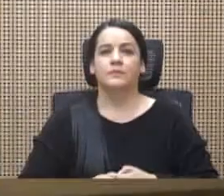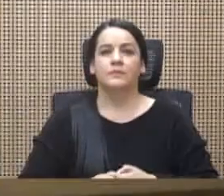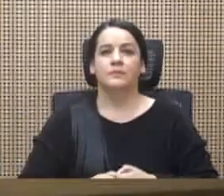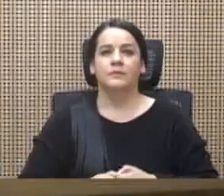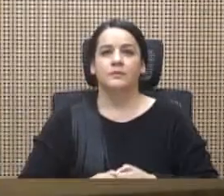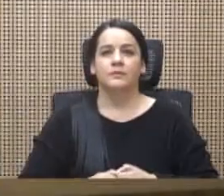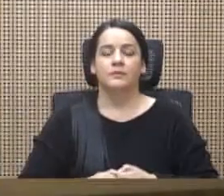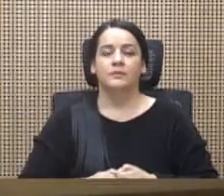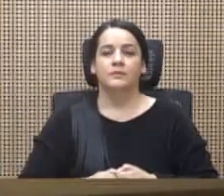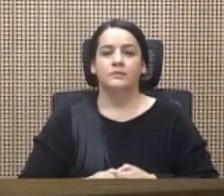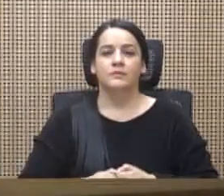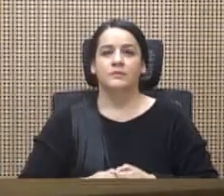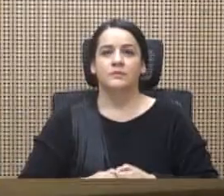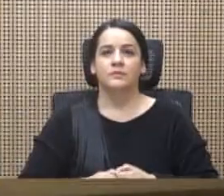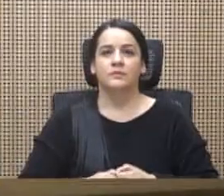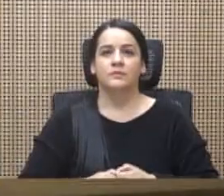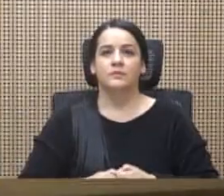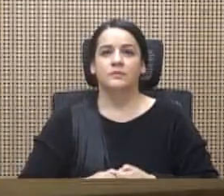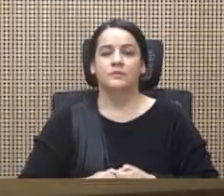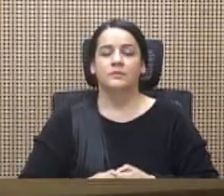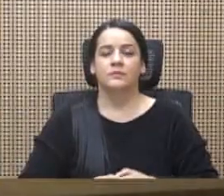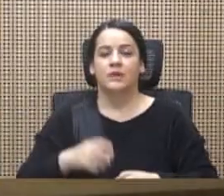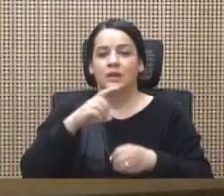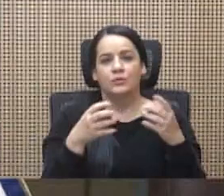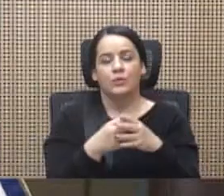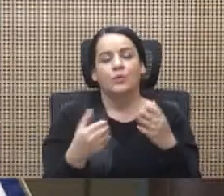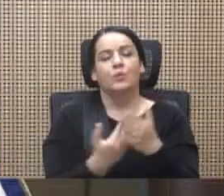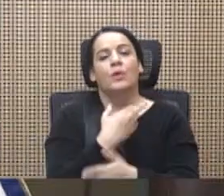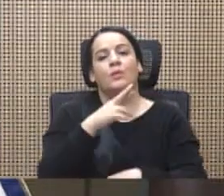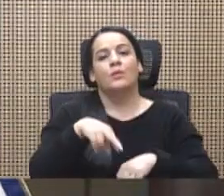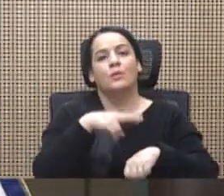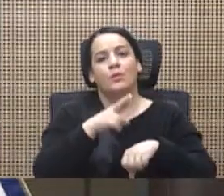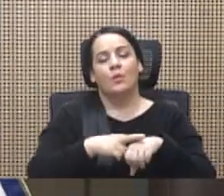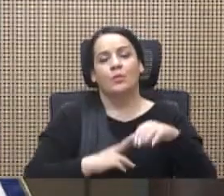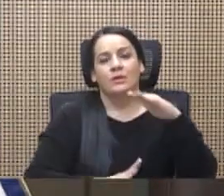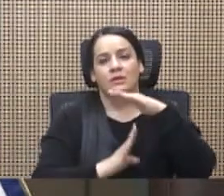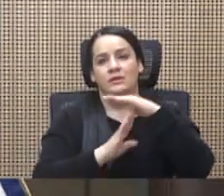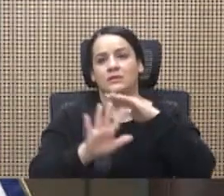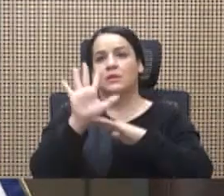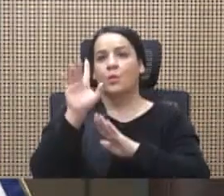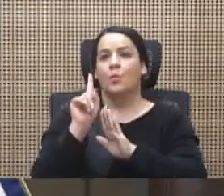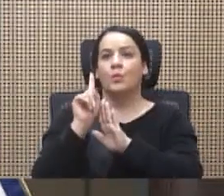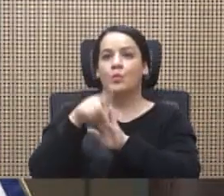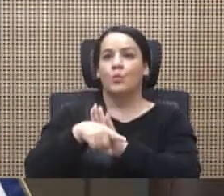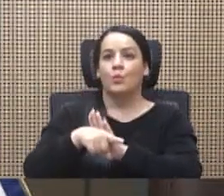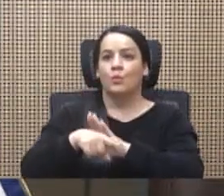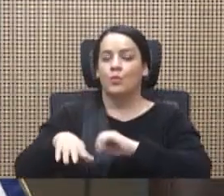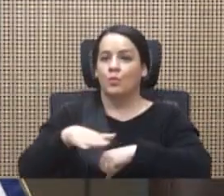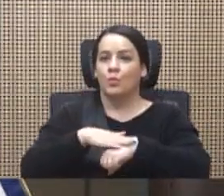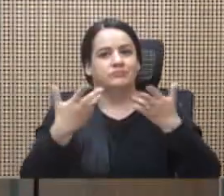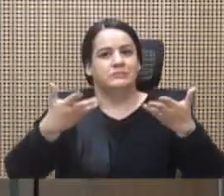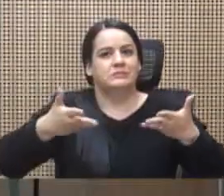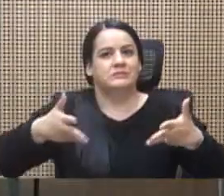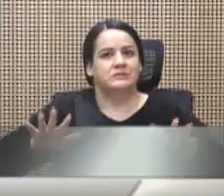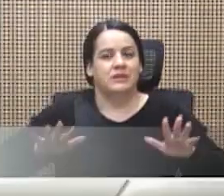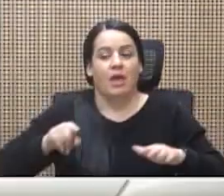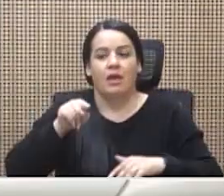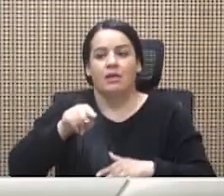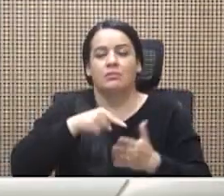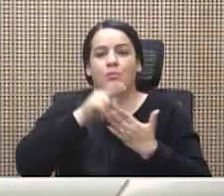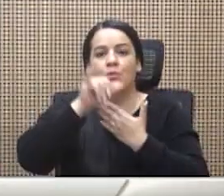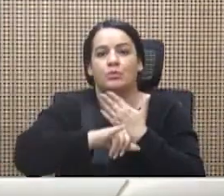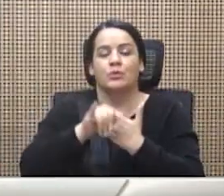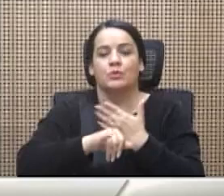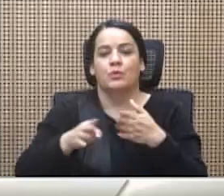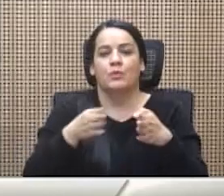además se indemnizará la municipalidad para mejoras realizadas en más de 47 millones de colones este proyecto